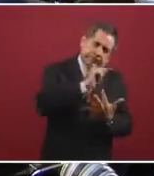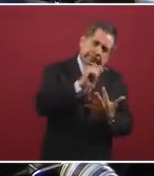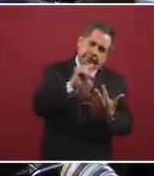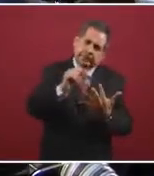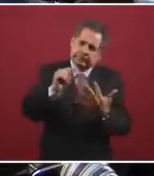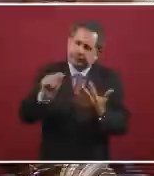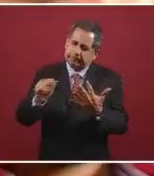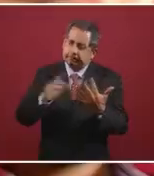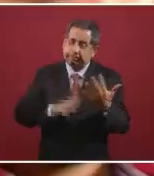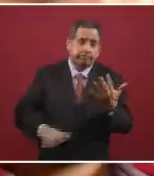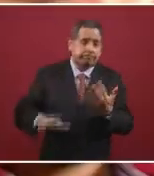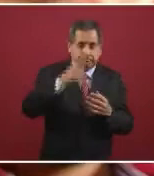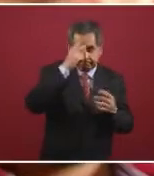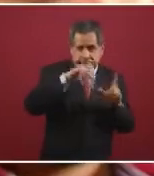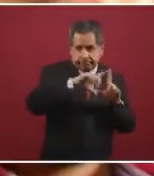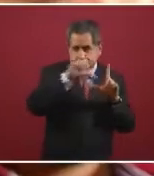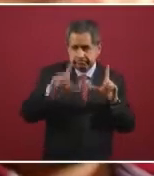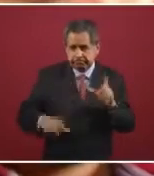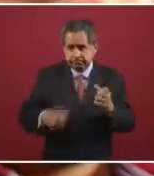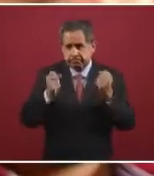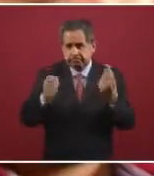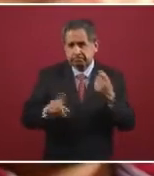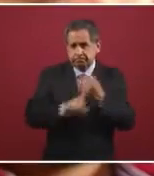los problemas de México.